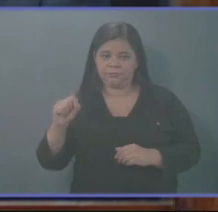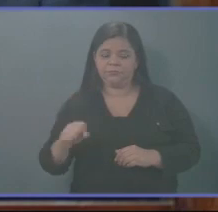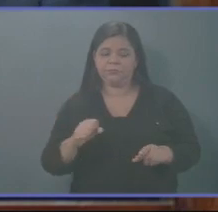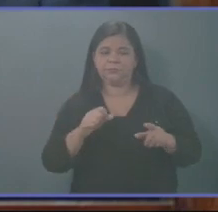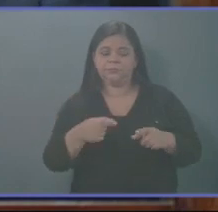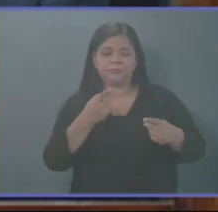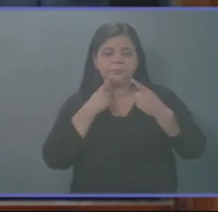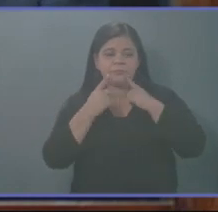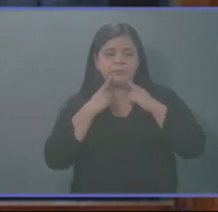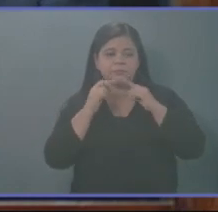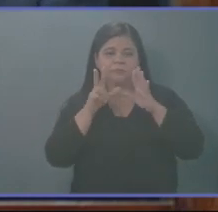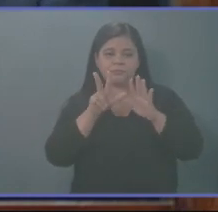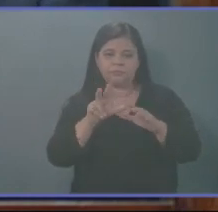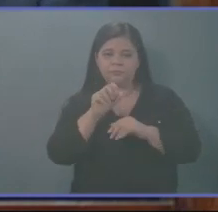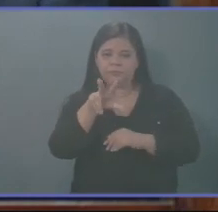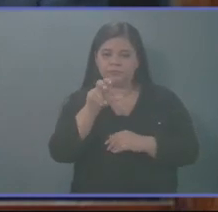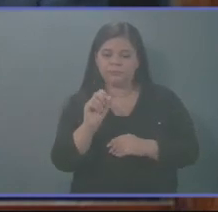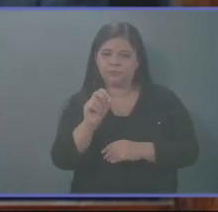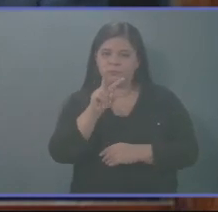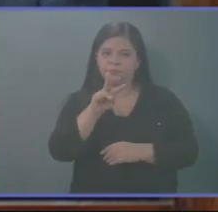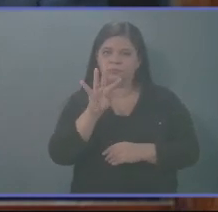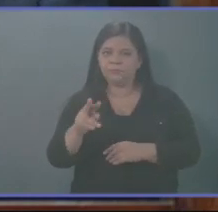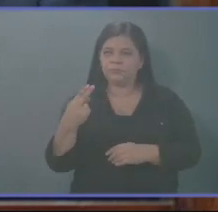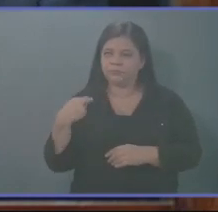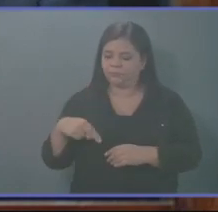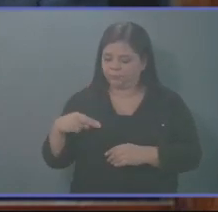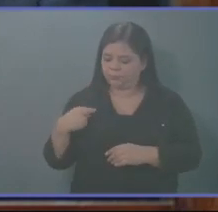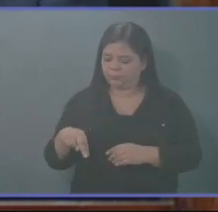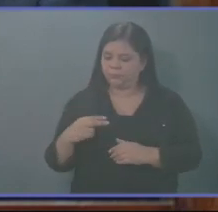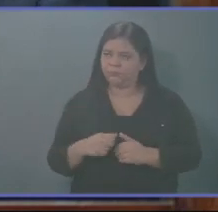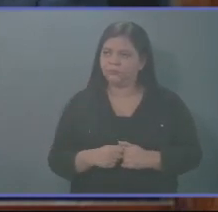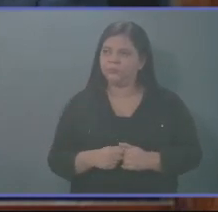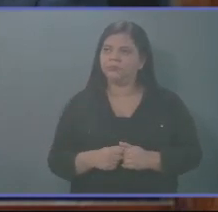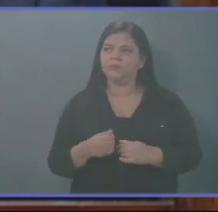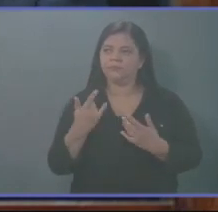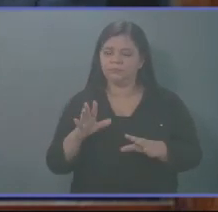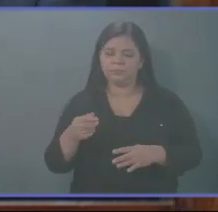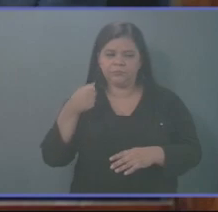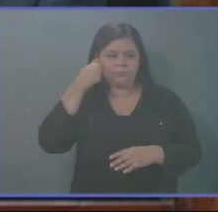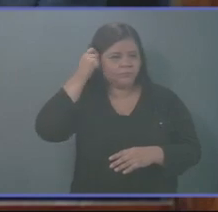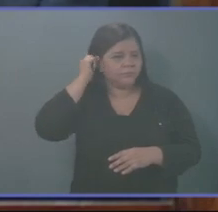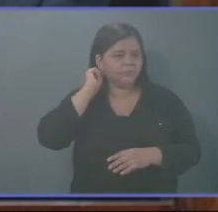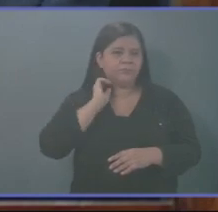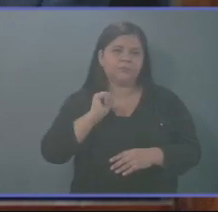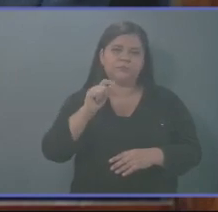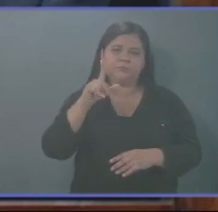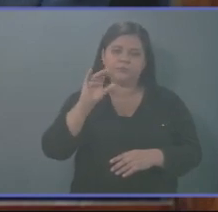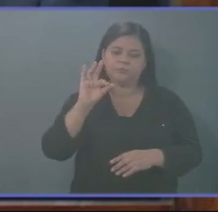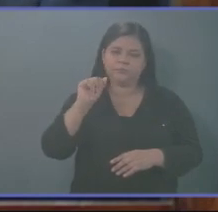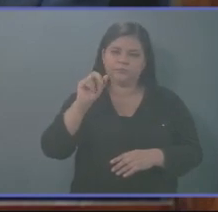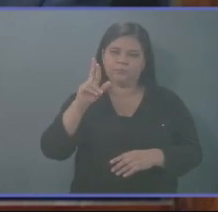Entrevista de las 8 horas 30 minutos del día 24 de noviembre del 2016 tomada al señor Salvador Alfredo Ruano Recinos.